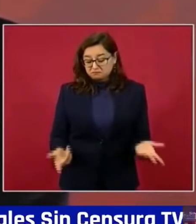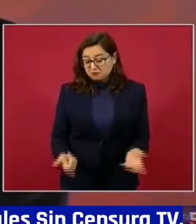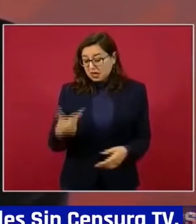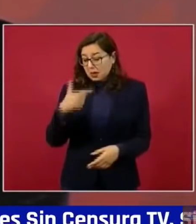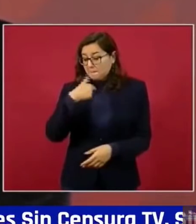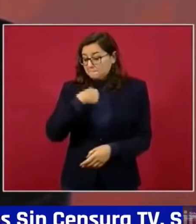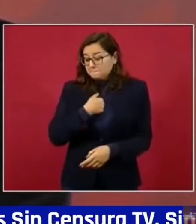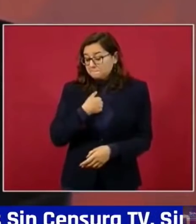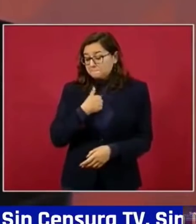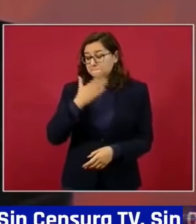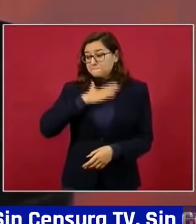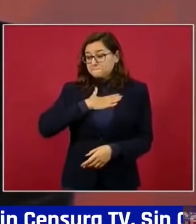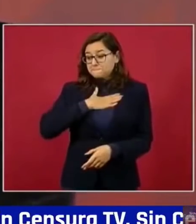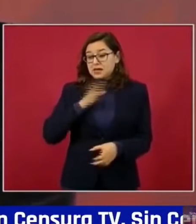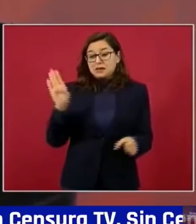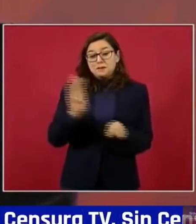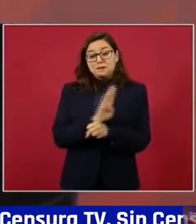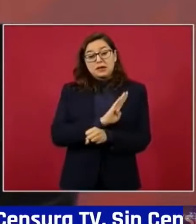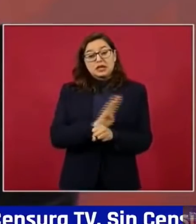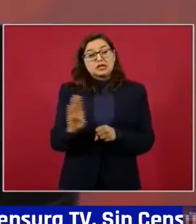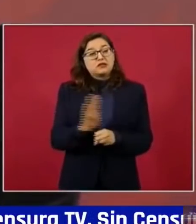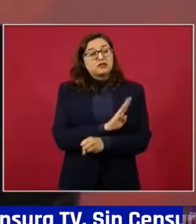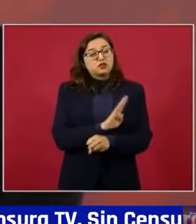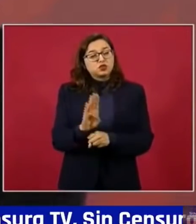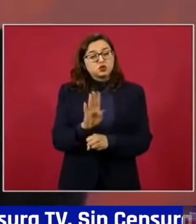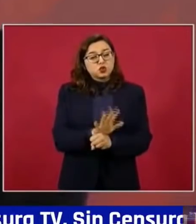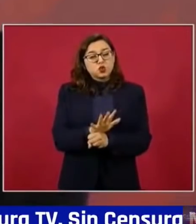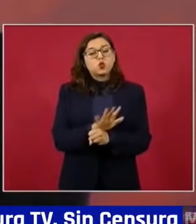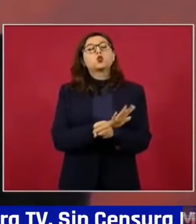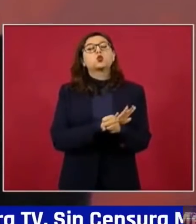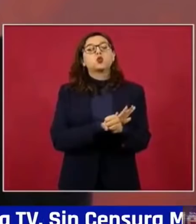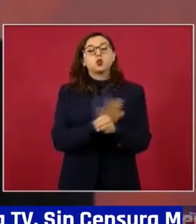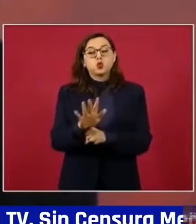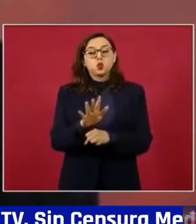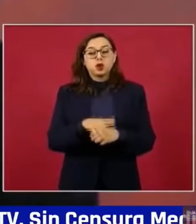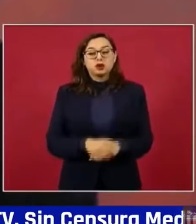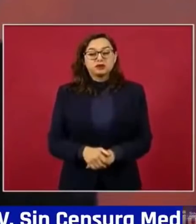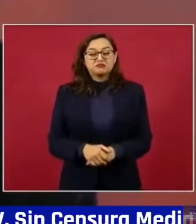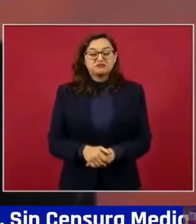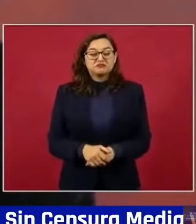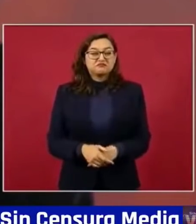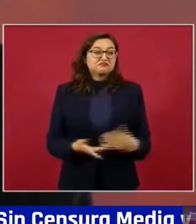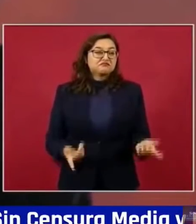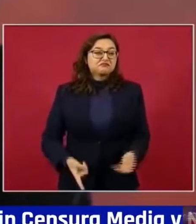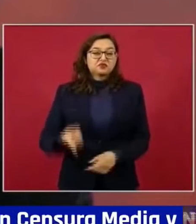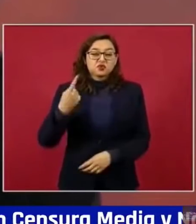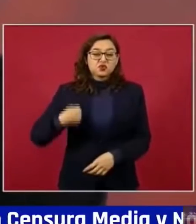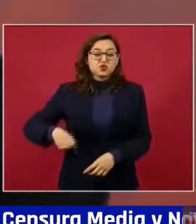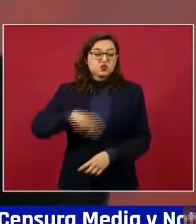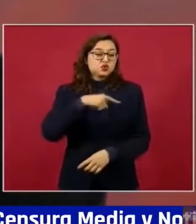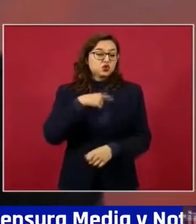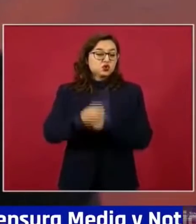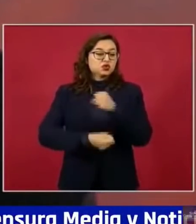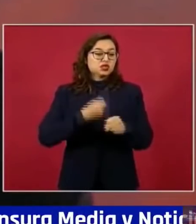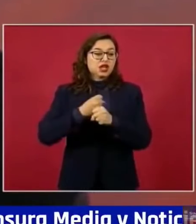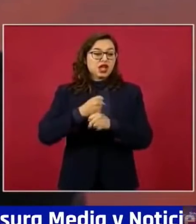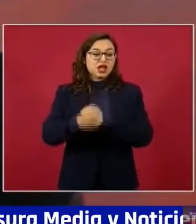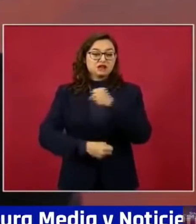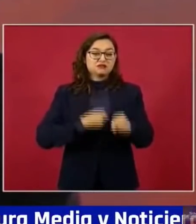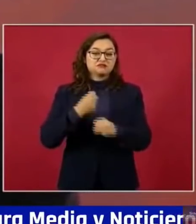puede decir así, de que hemos sido espiados durante muchos